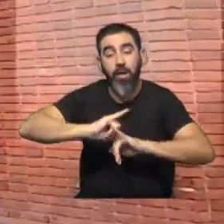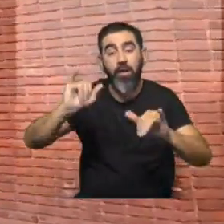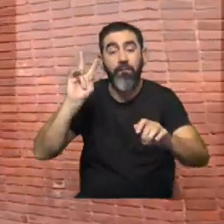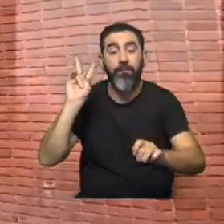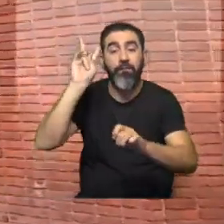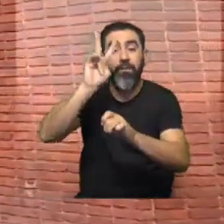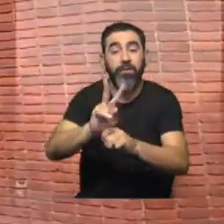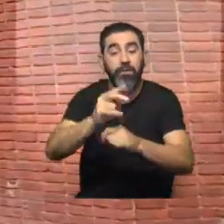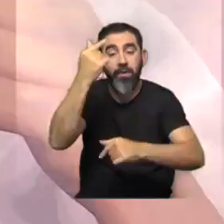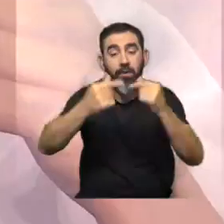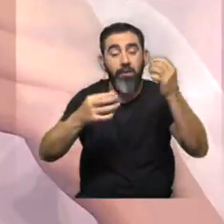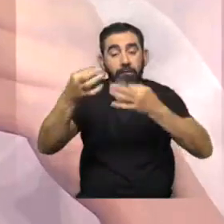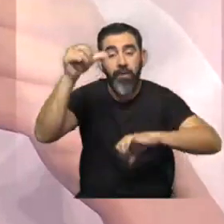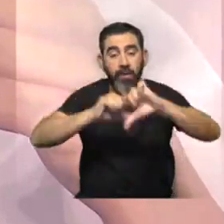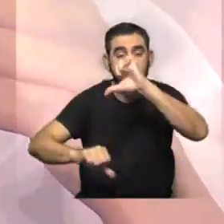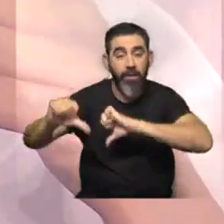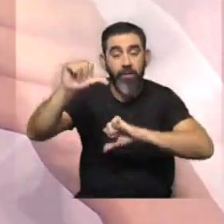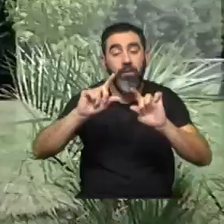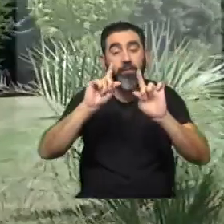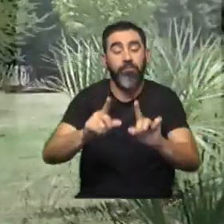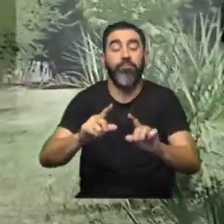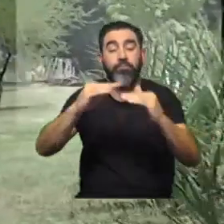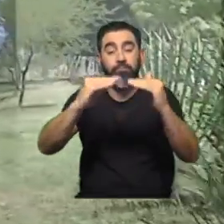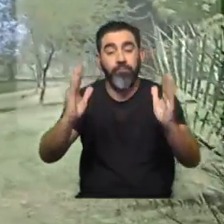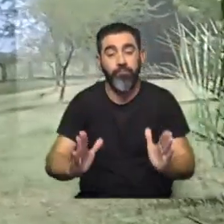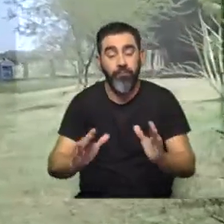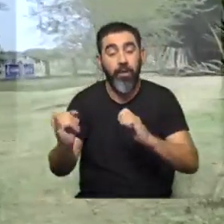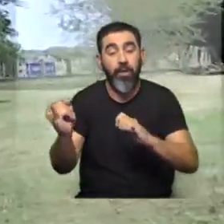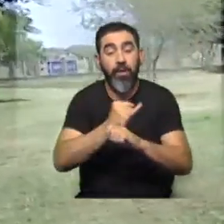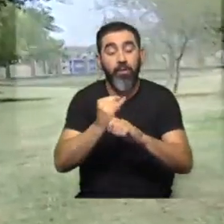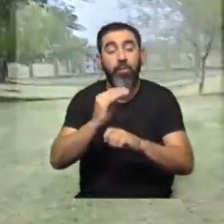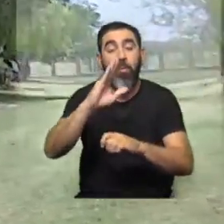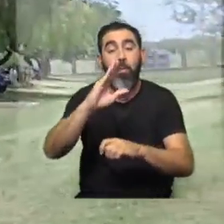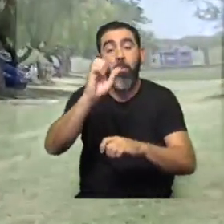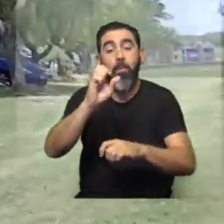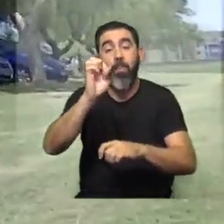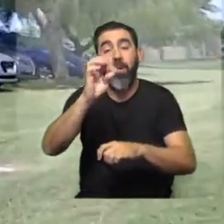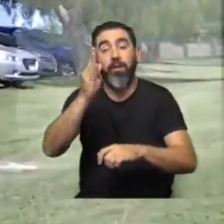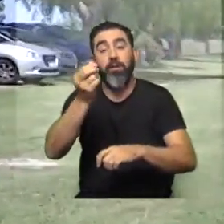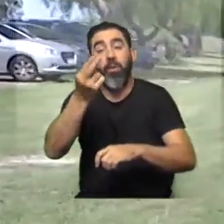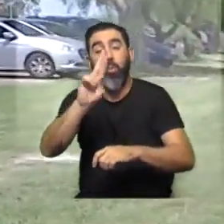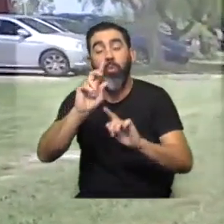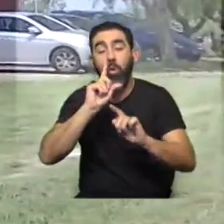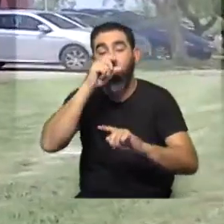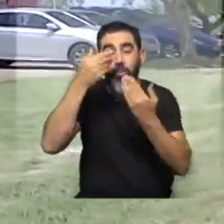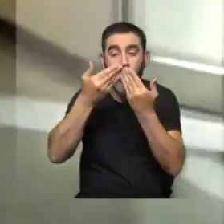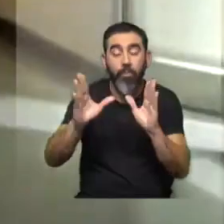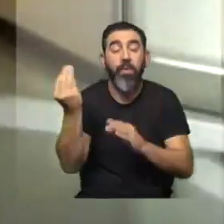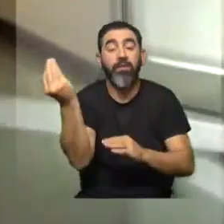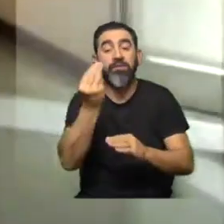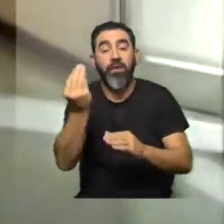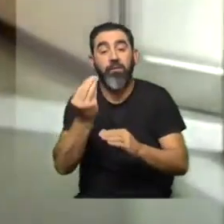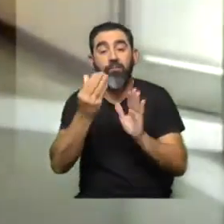visitas a distintos laboratorios, además de stands. El Institut Pasteur de Montevideo también abre sus puertas el sábado